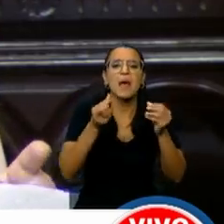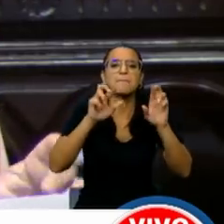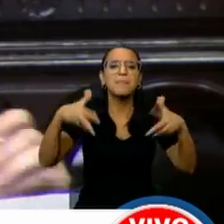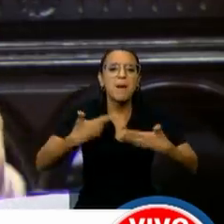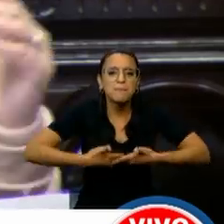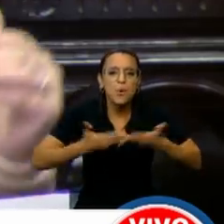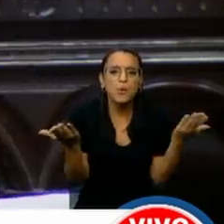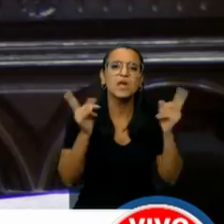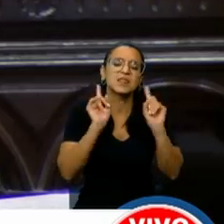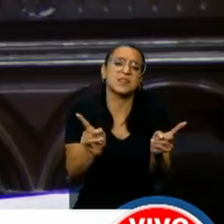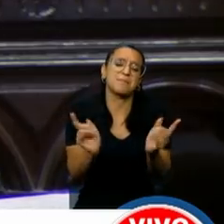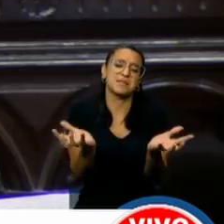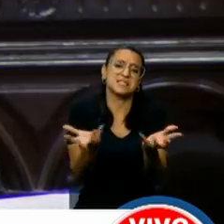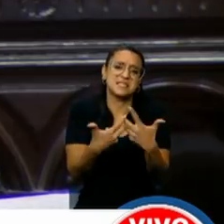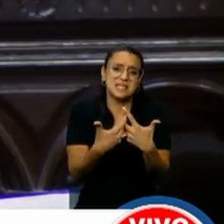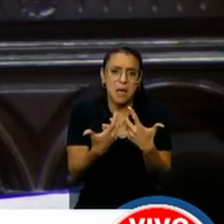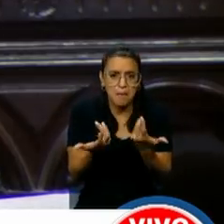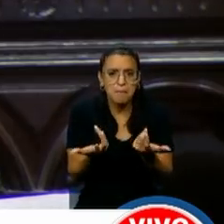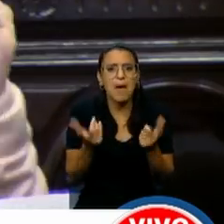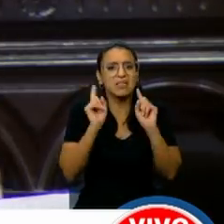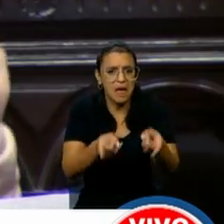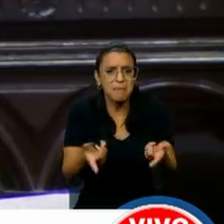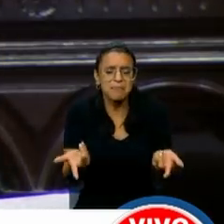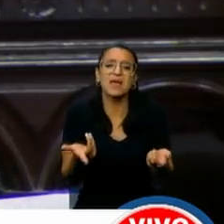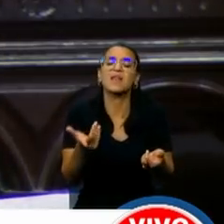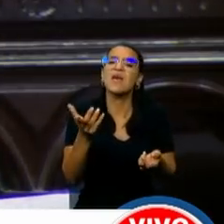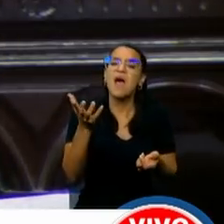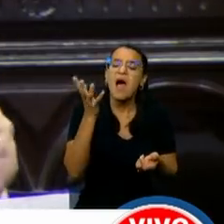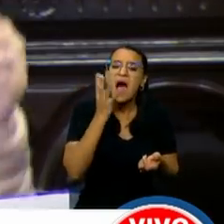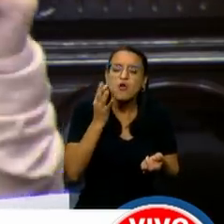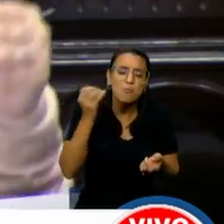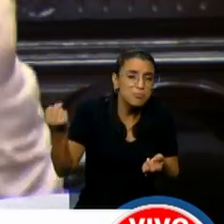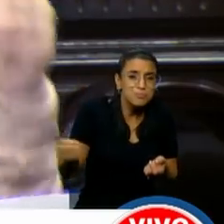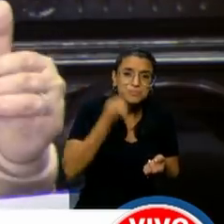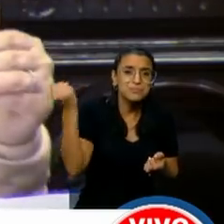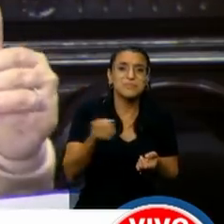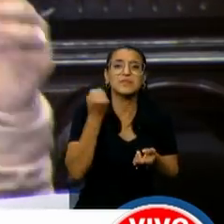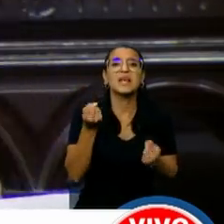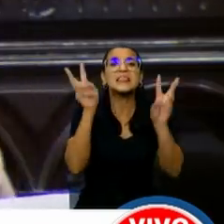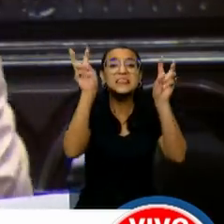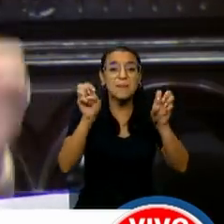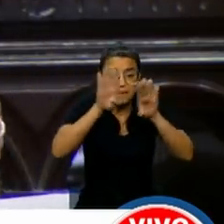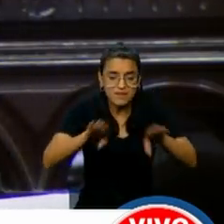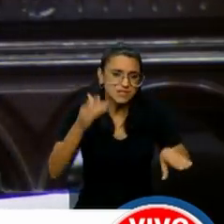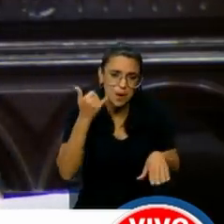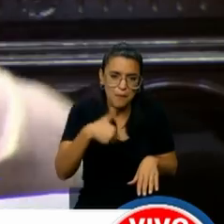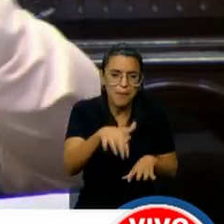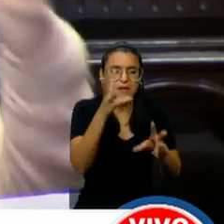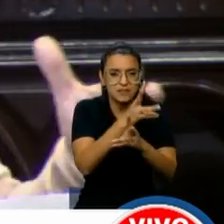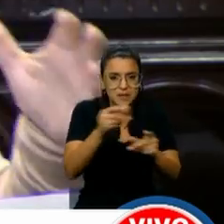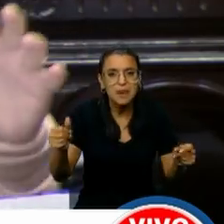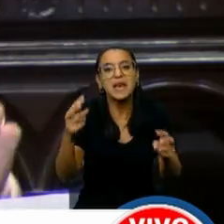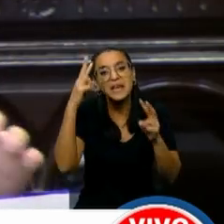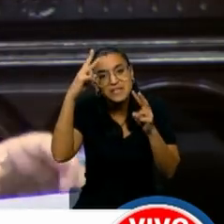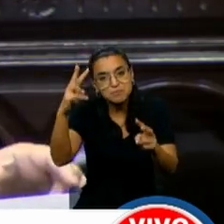públicas y con los sistemas integrales que podemos llevar a cabo si algo que es trascendental en el tema de infancia y para ir terminando y para el